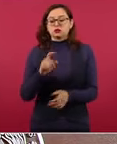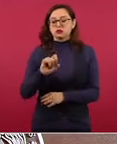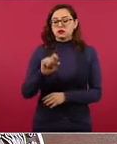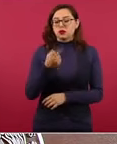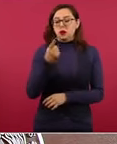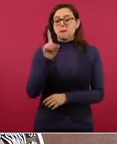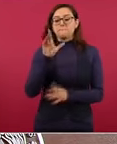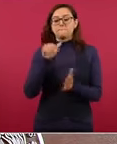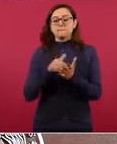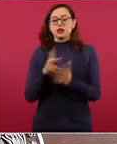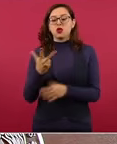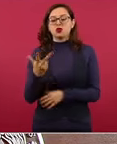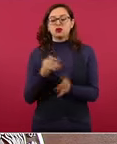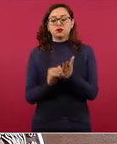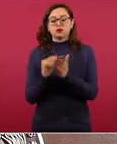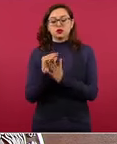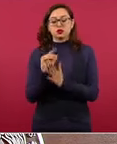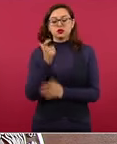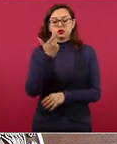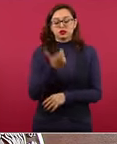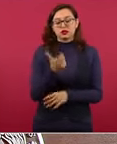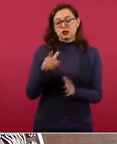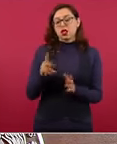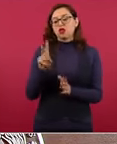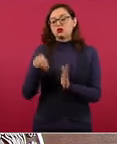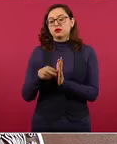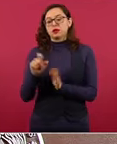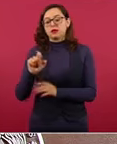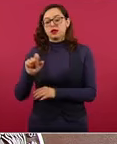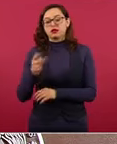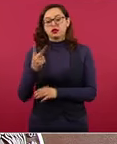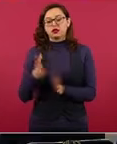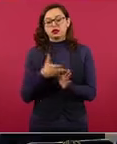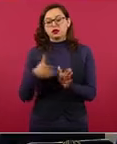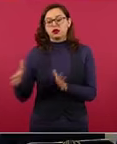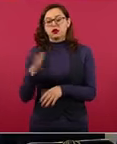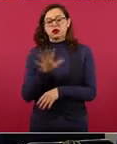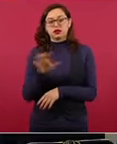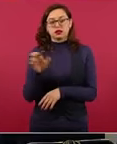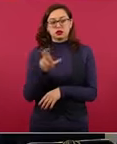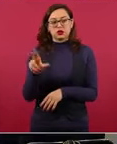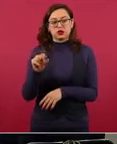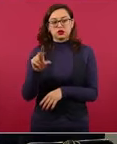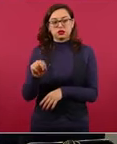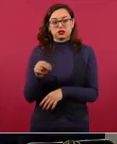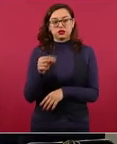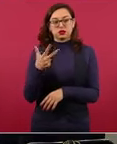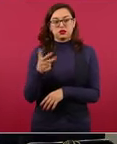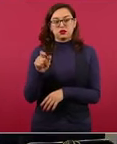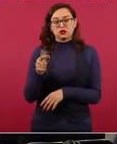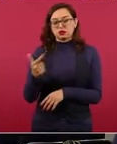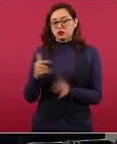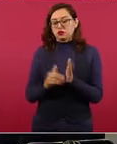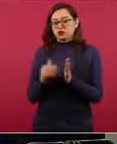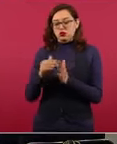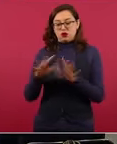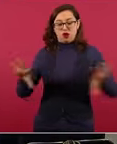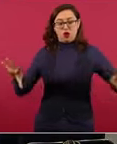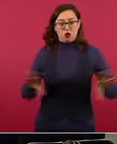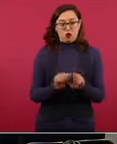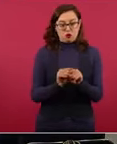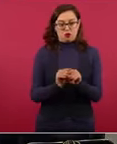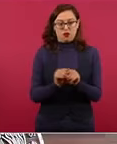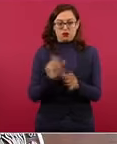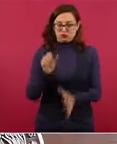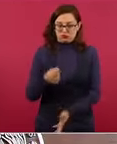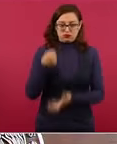mil 8 millones de pesos y 2022 580 y 4.7 millones de pesos